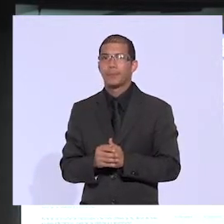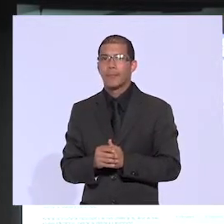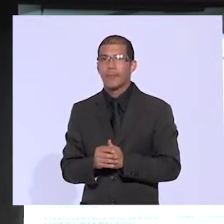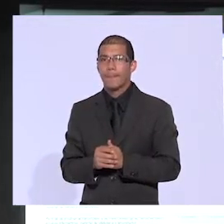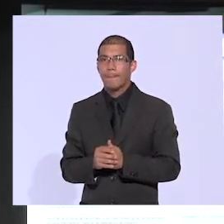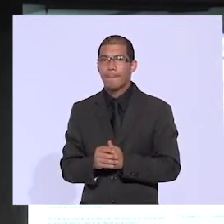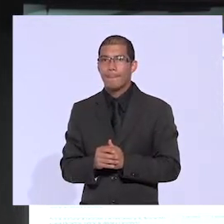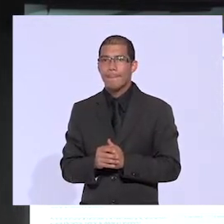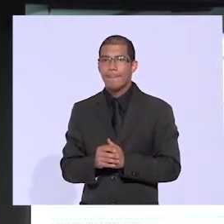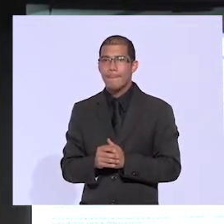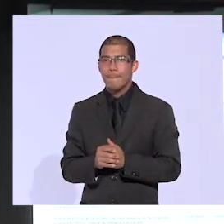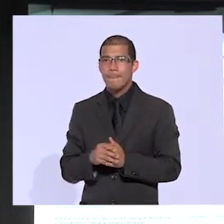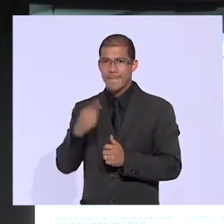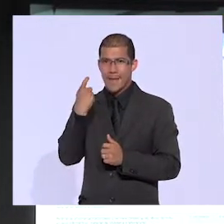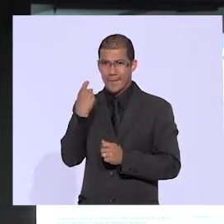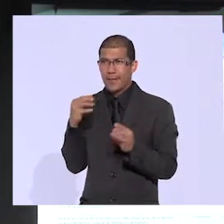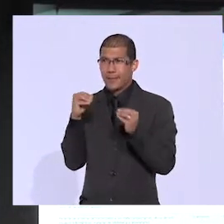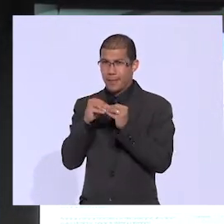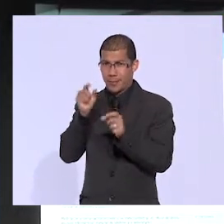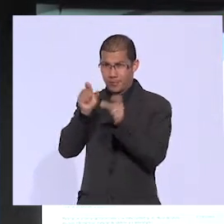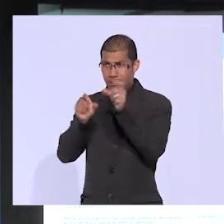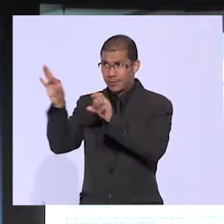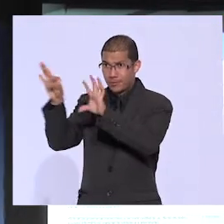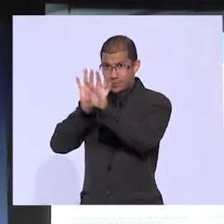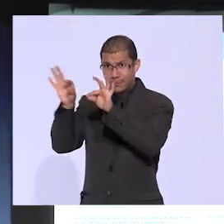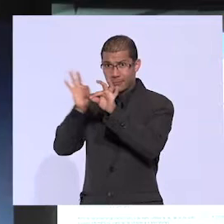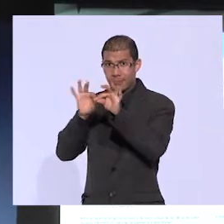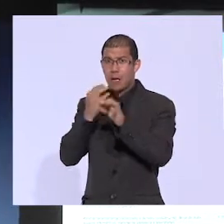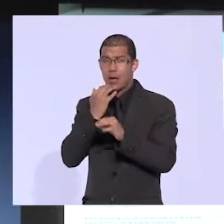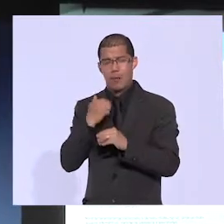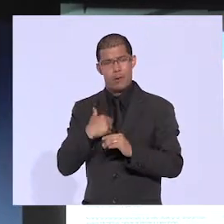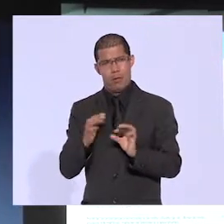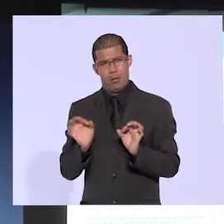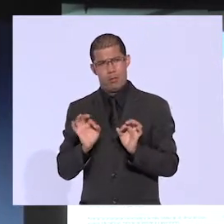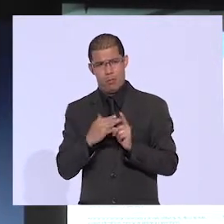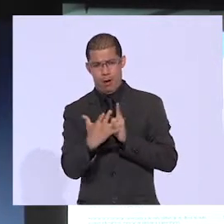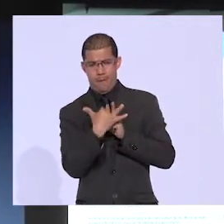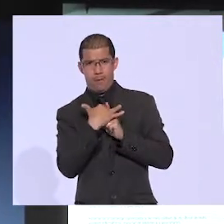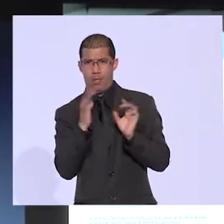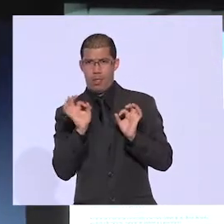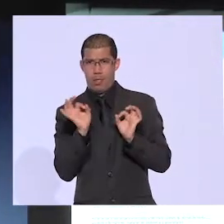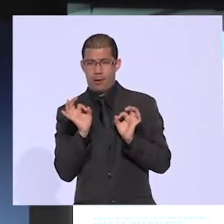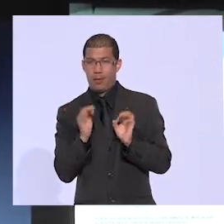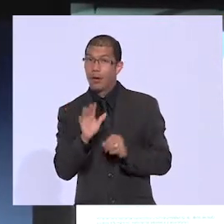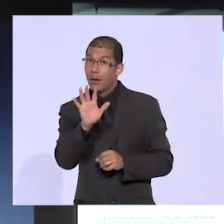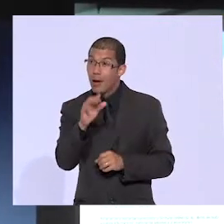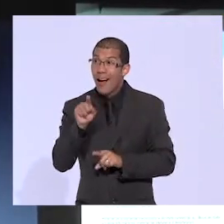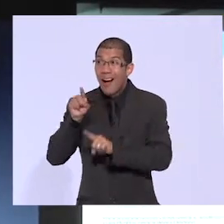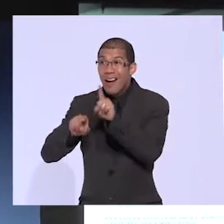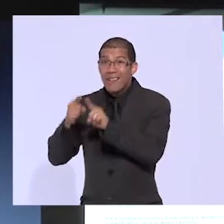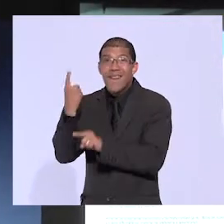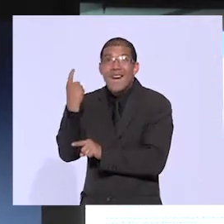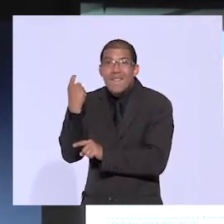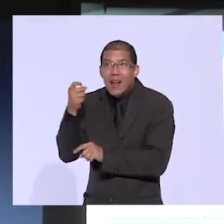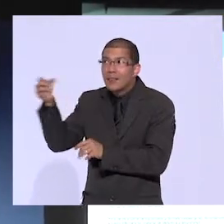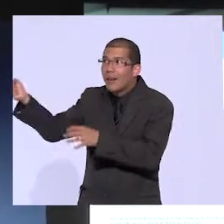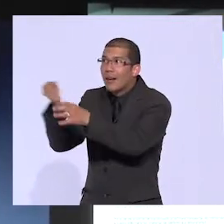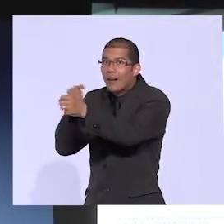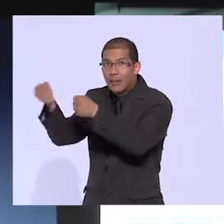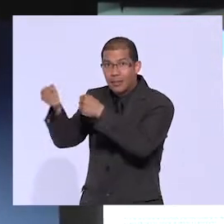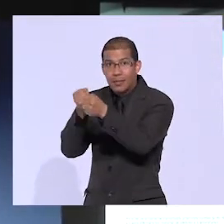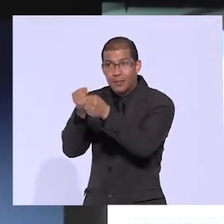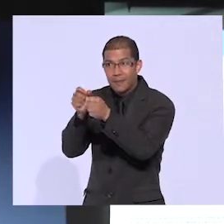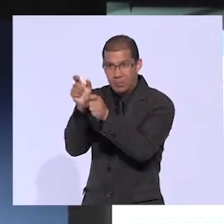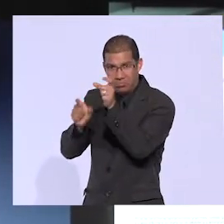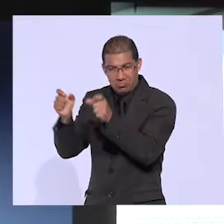¿falta personal docente? Pues si contestas nada, es que si aún habiendo falta de personal, no impide dar clases